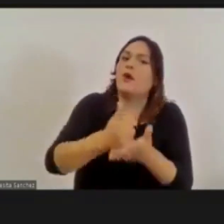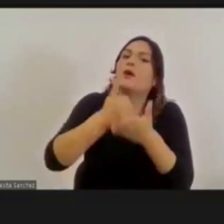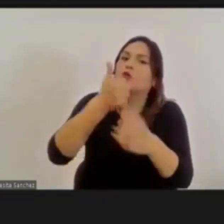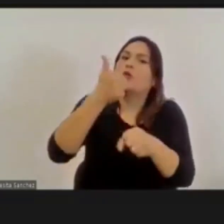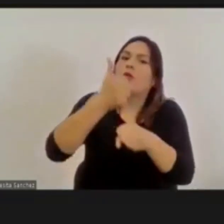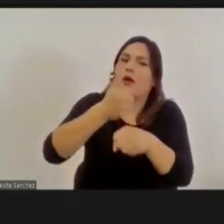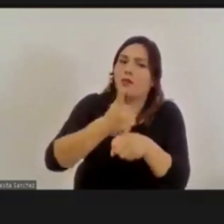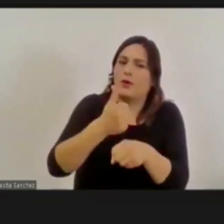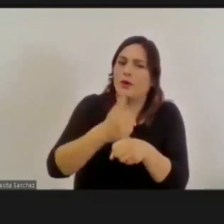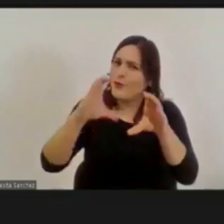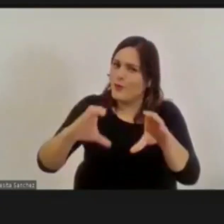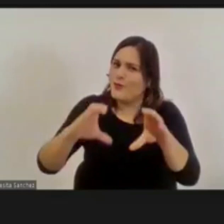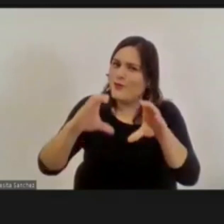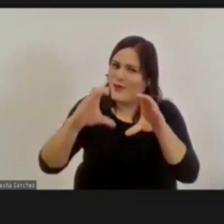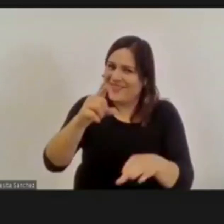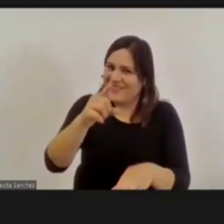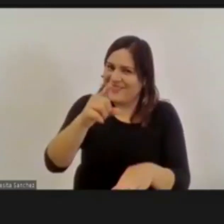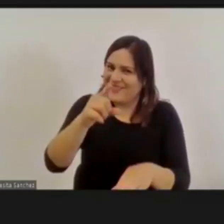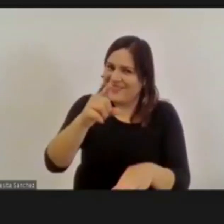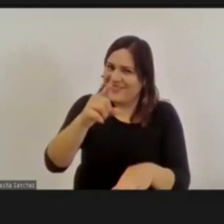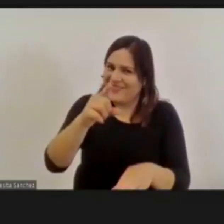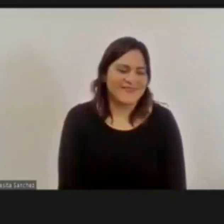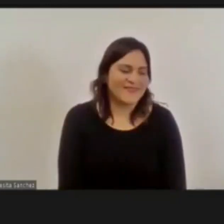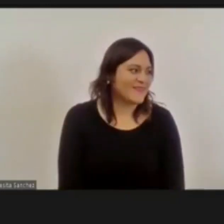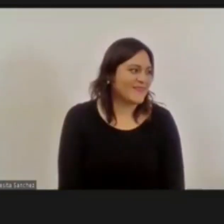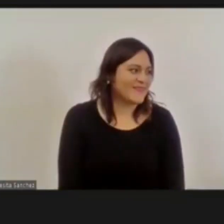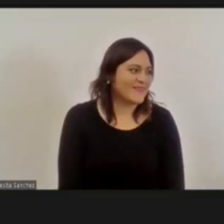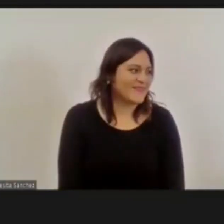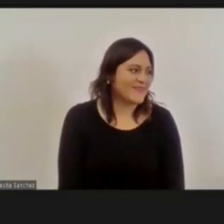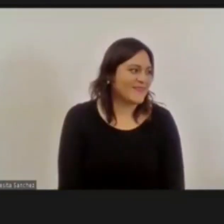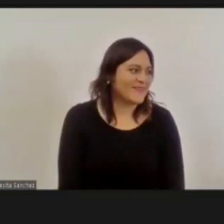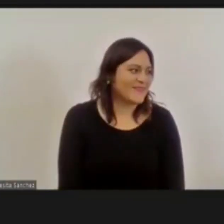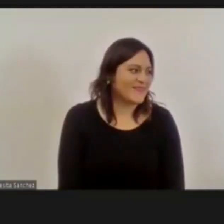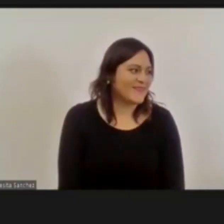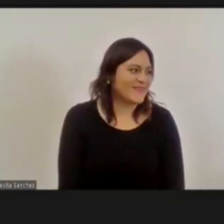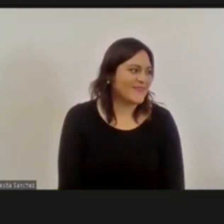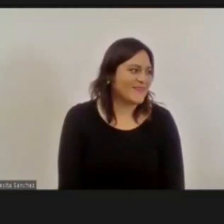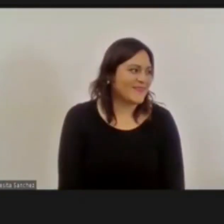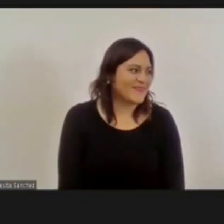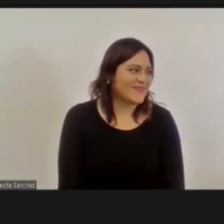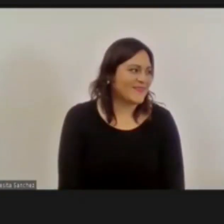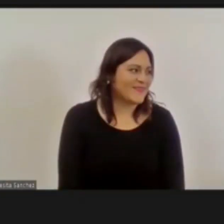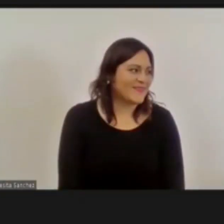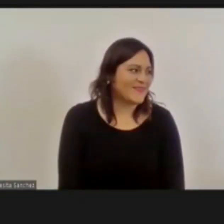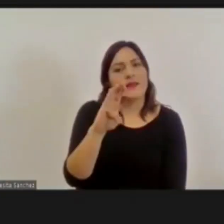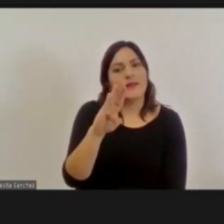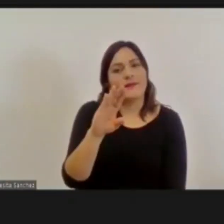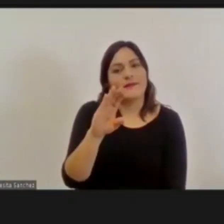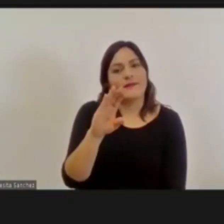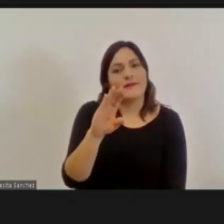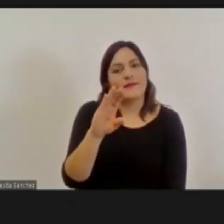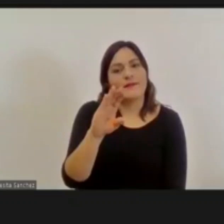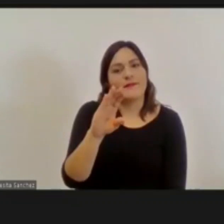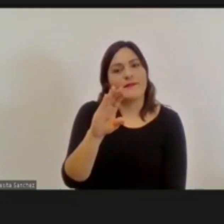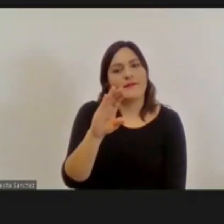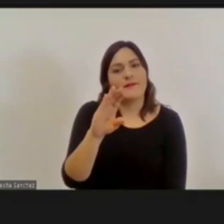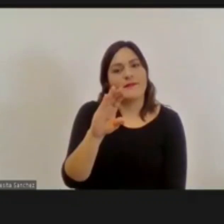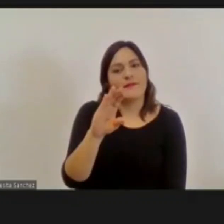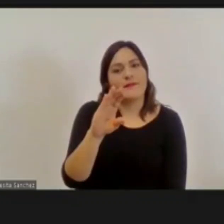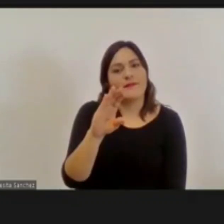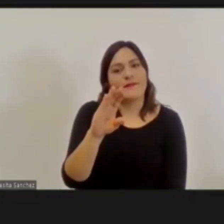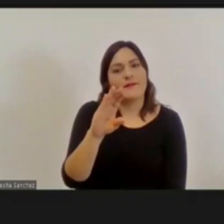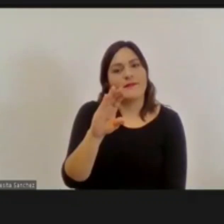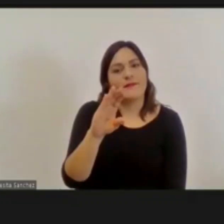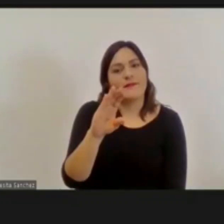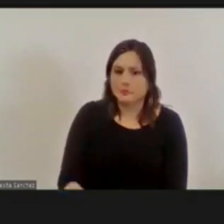amiguito! Muy bien, él es Prevenito. Y entonces tenemos todos